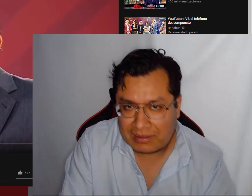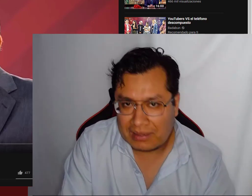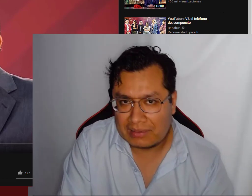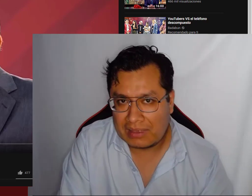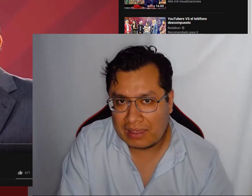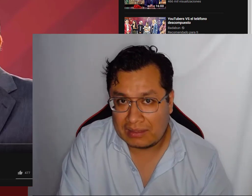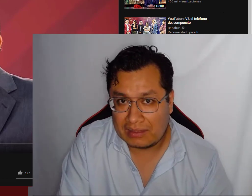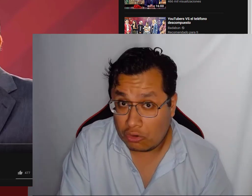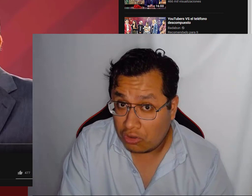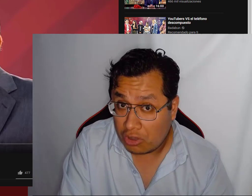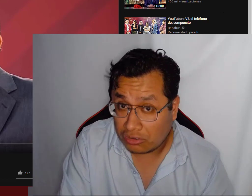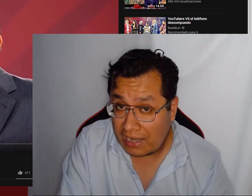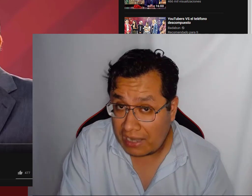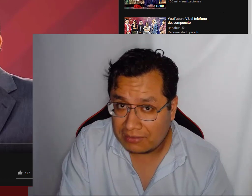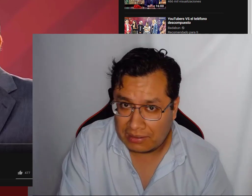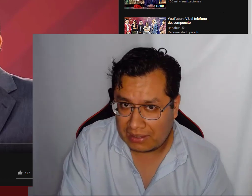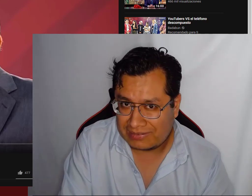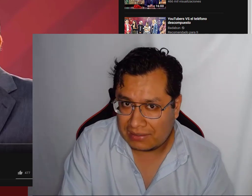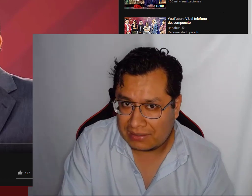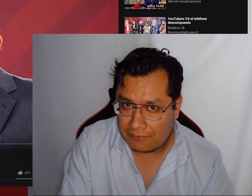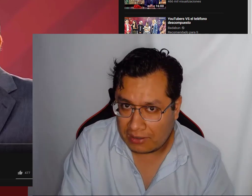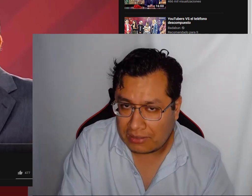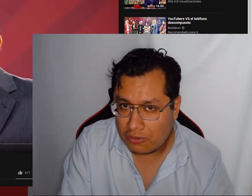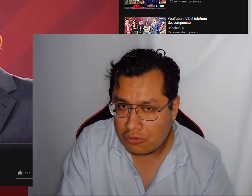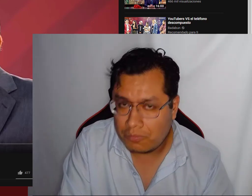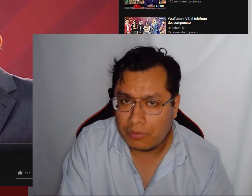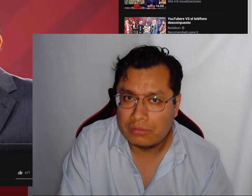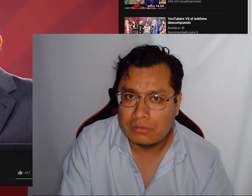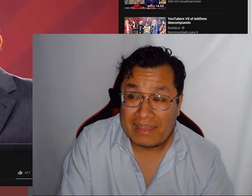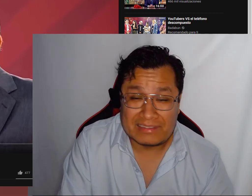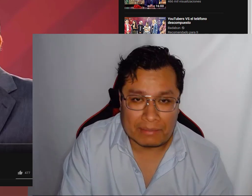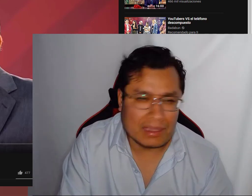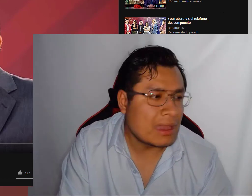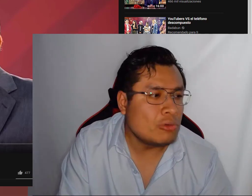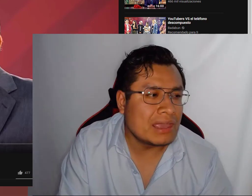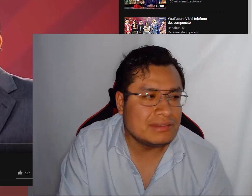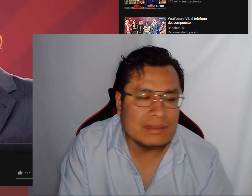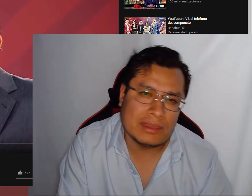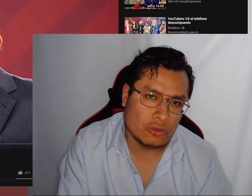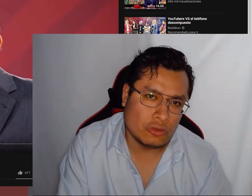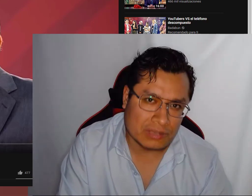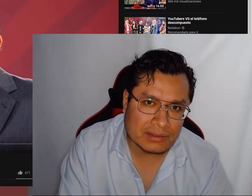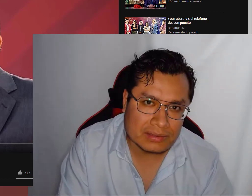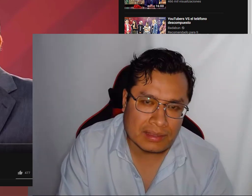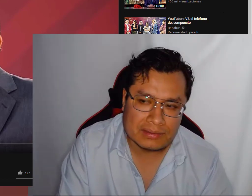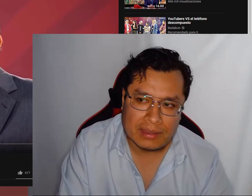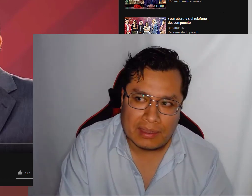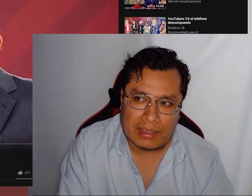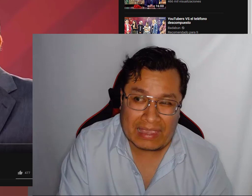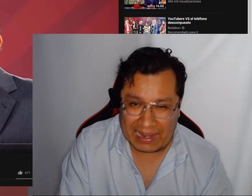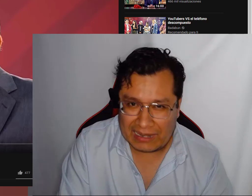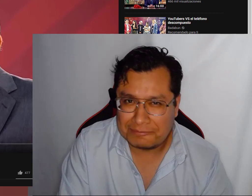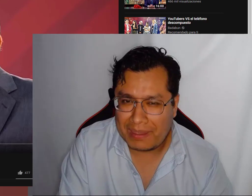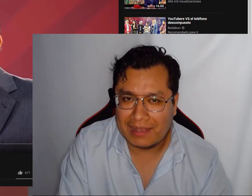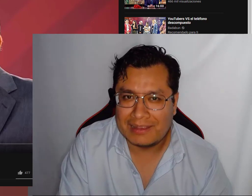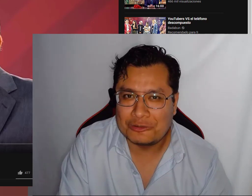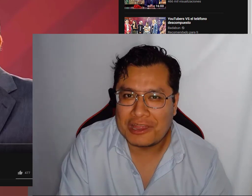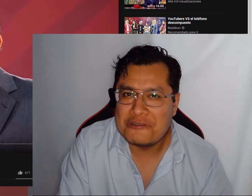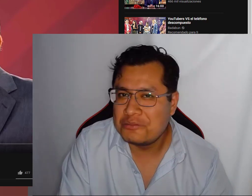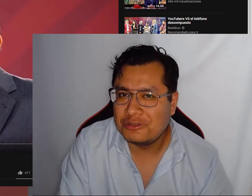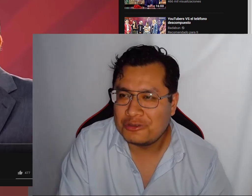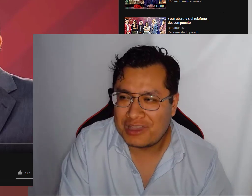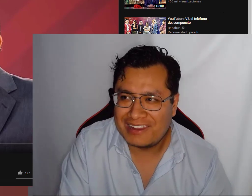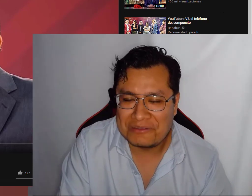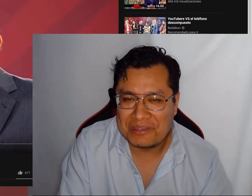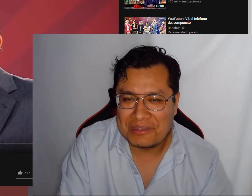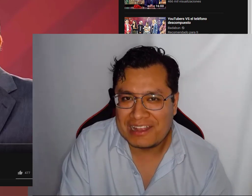problemas de psicológicos graves y que están frente a un grupo sabían que aún existen docentes que les pegan a sus